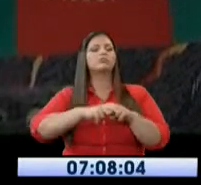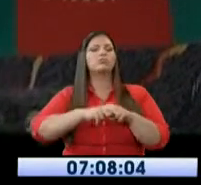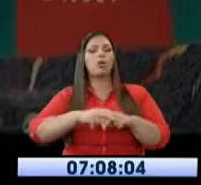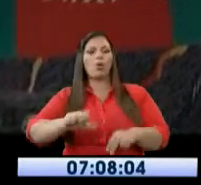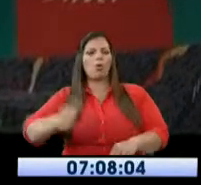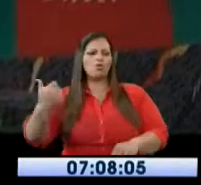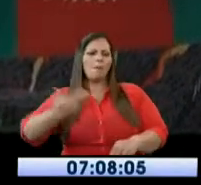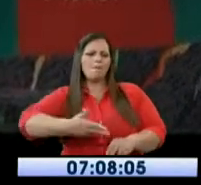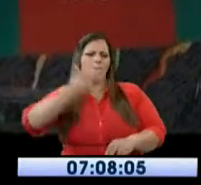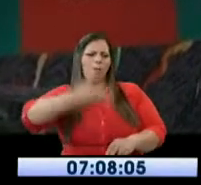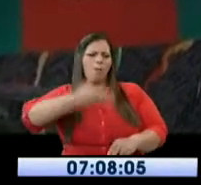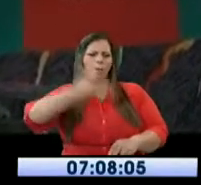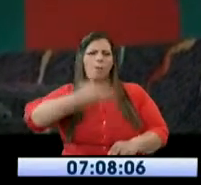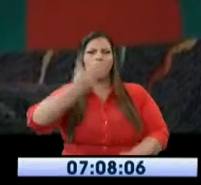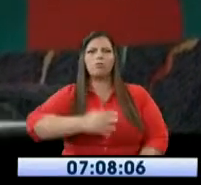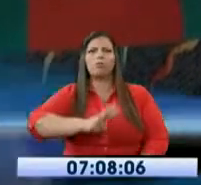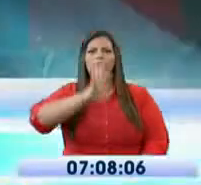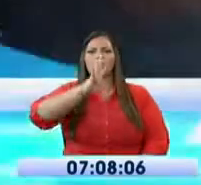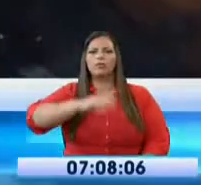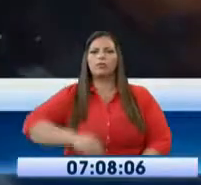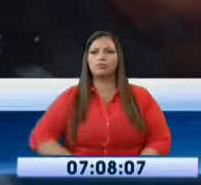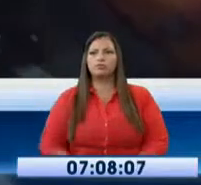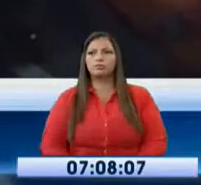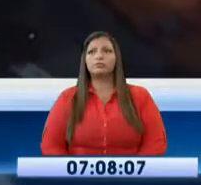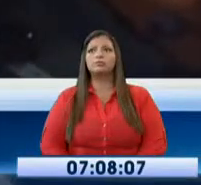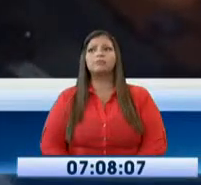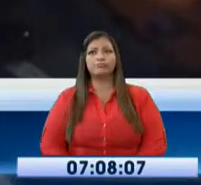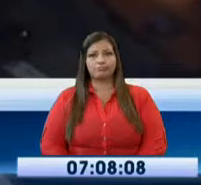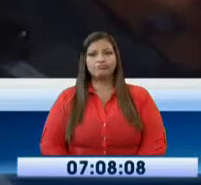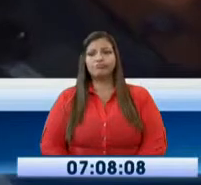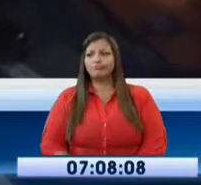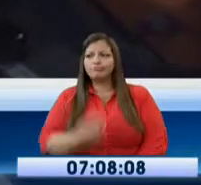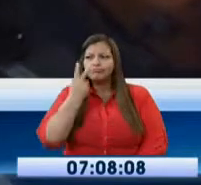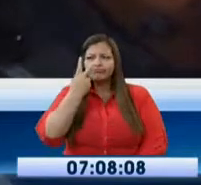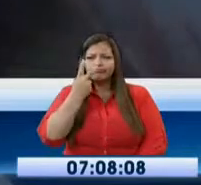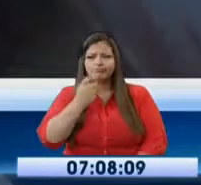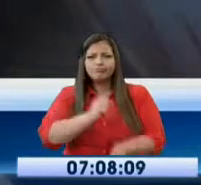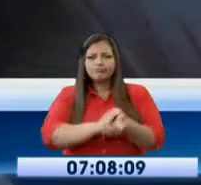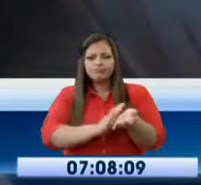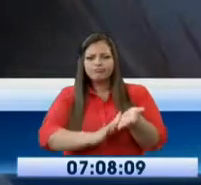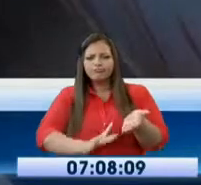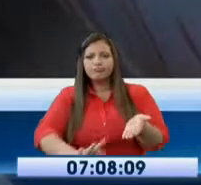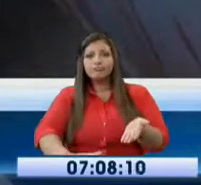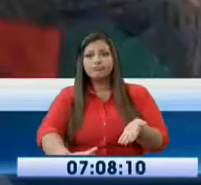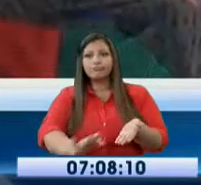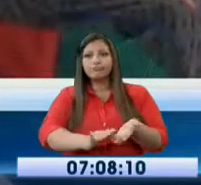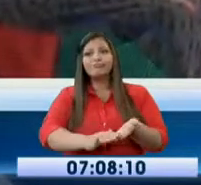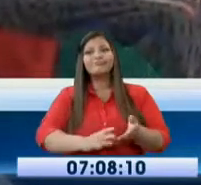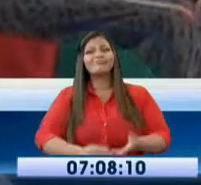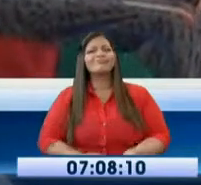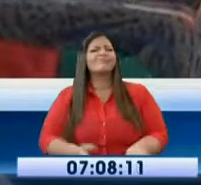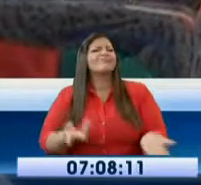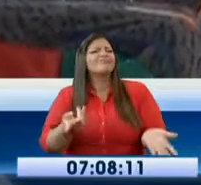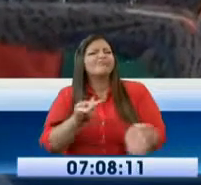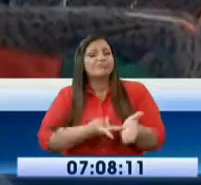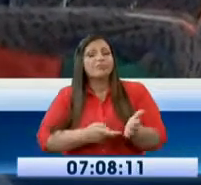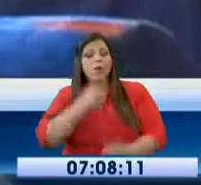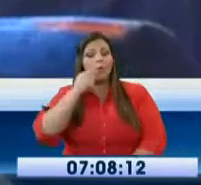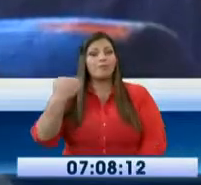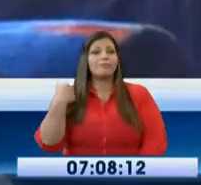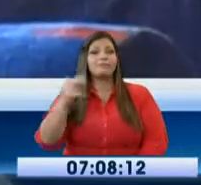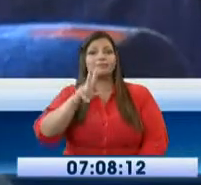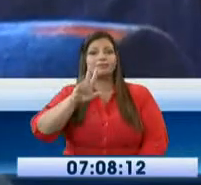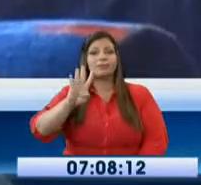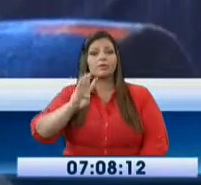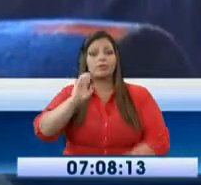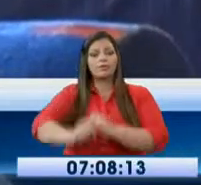identificado a la víctima. En el vehículo aún está la huella del crimen ocurrido mientras el hombre de 34 años